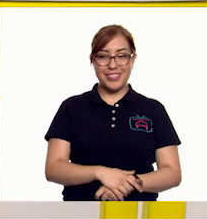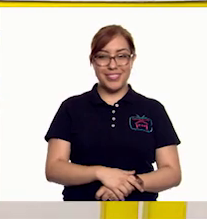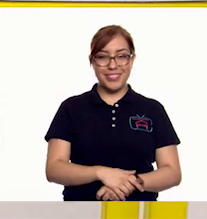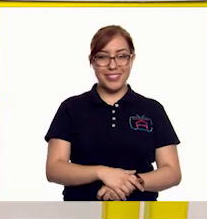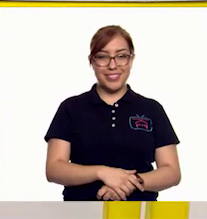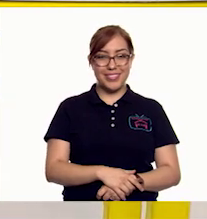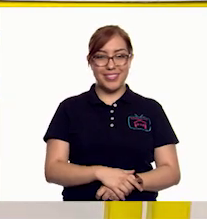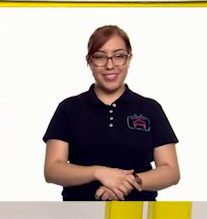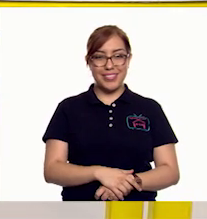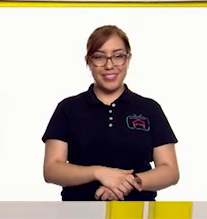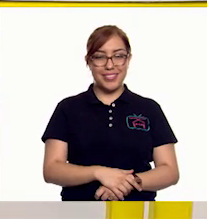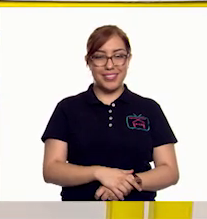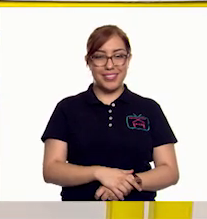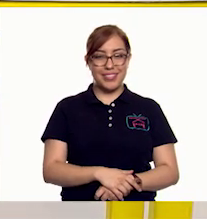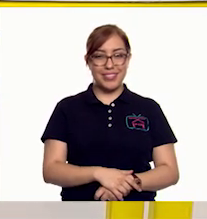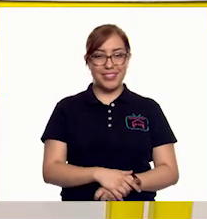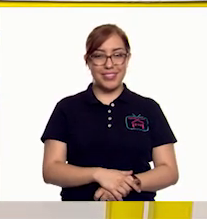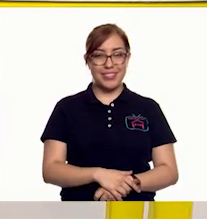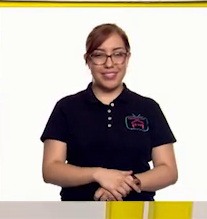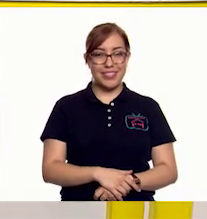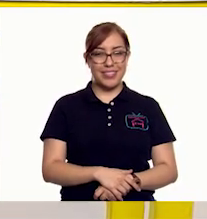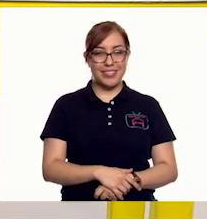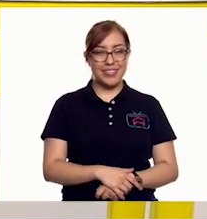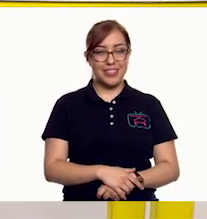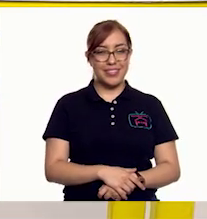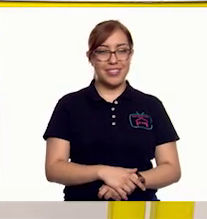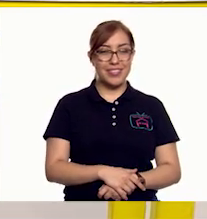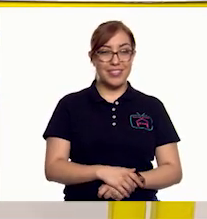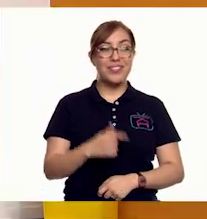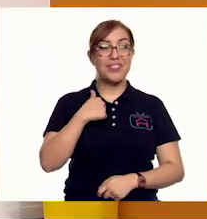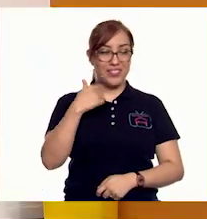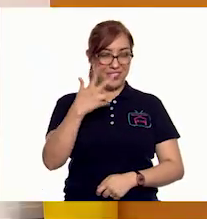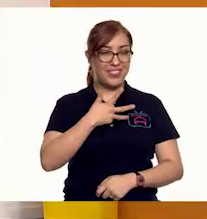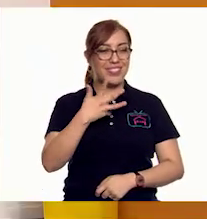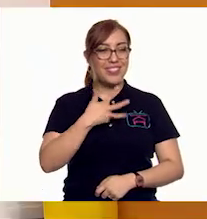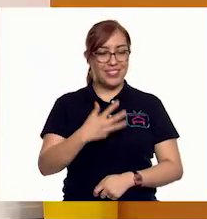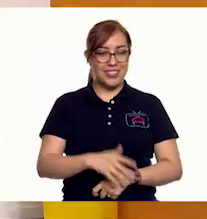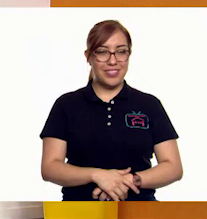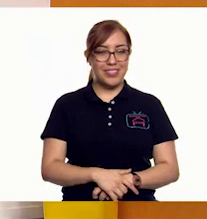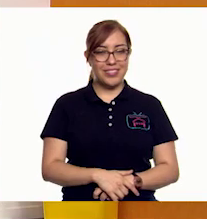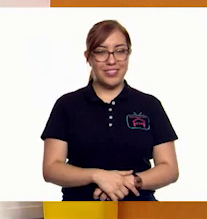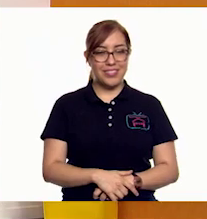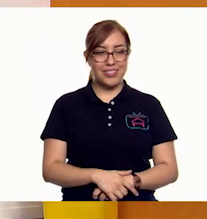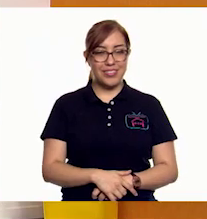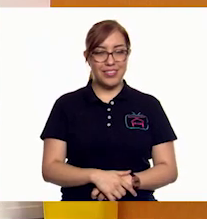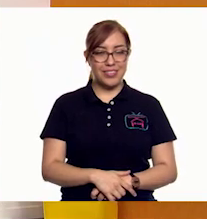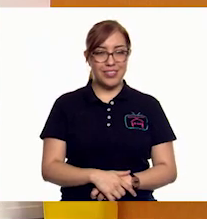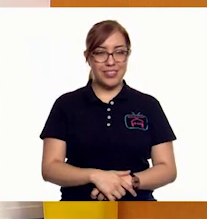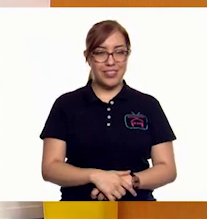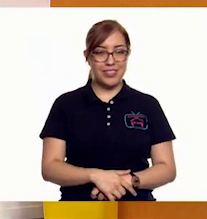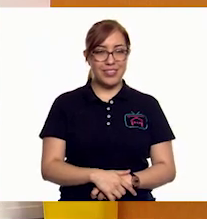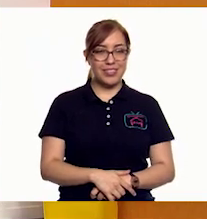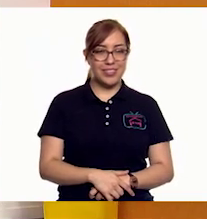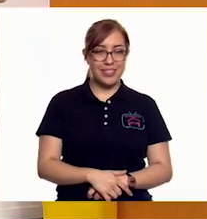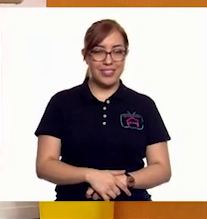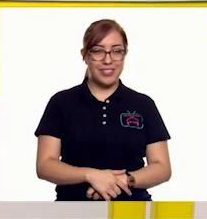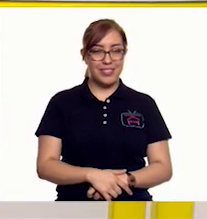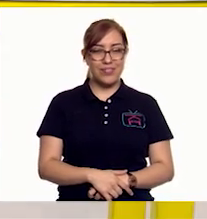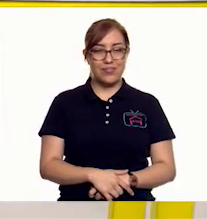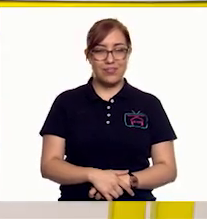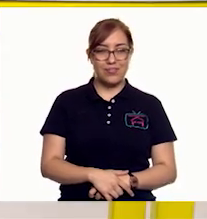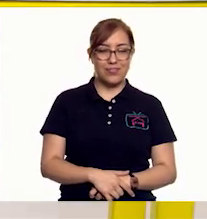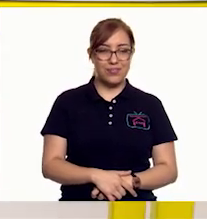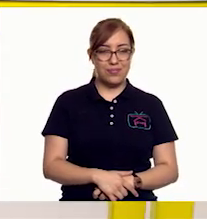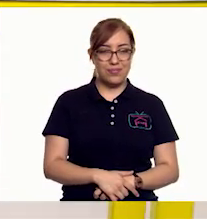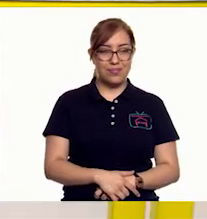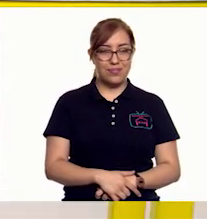bien. Prima, prima, prima, prima. Prima, yo no tengo. Yo la tengo. Hoy te estoy ganando. Sí tengo. Ah, aquí sí. Está. Muy bien, Pilar. Aquí